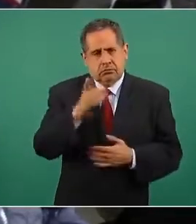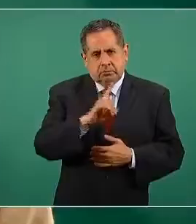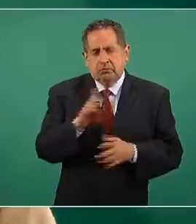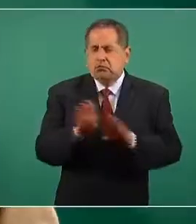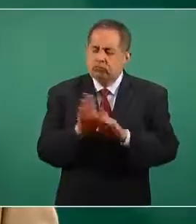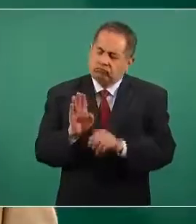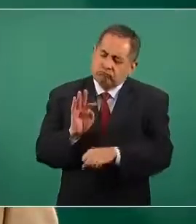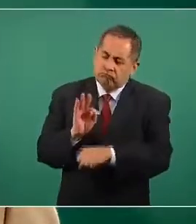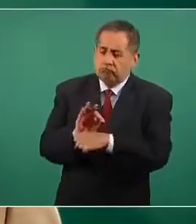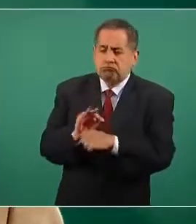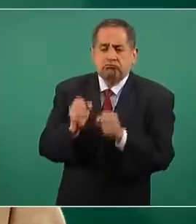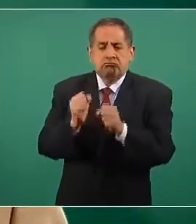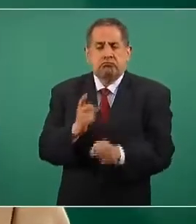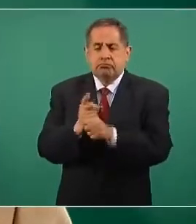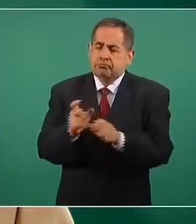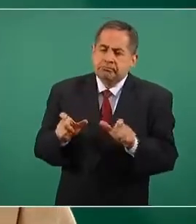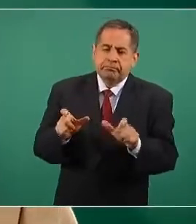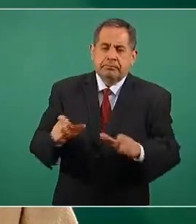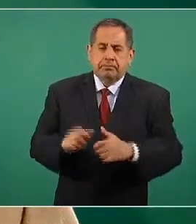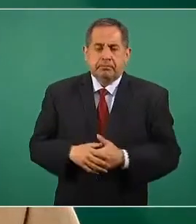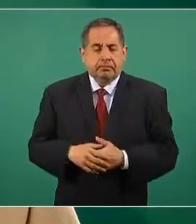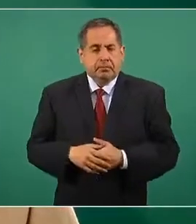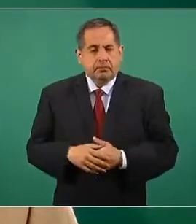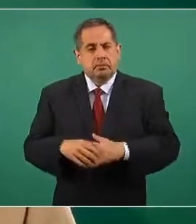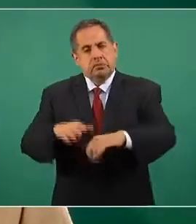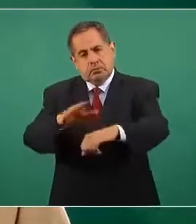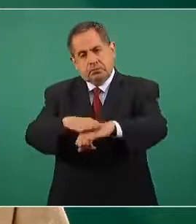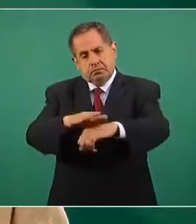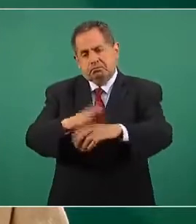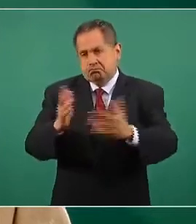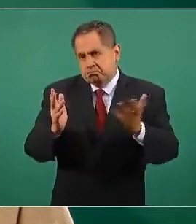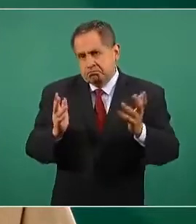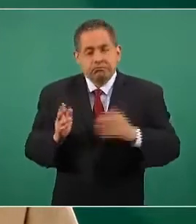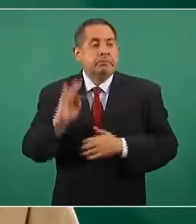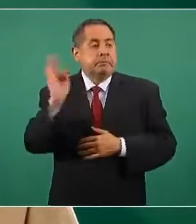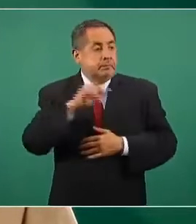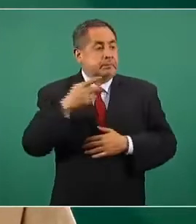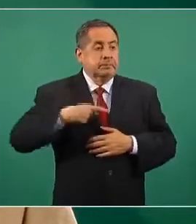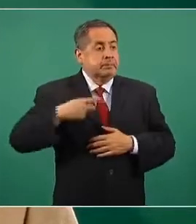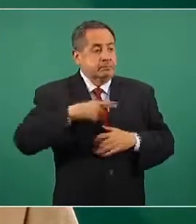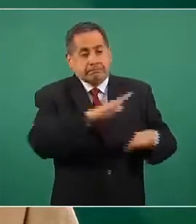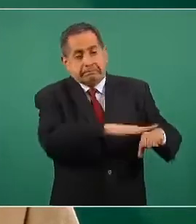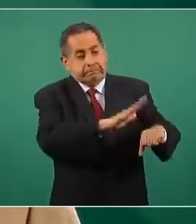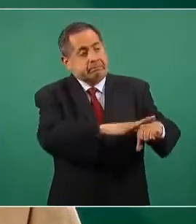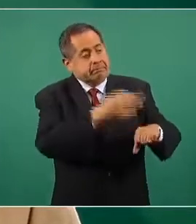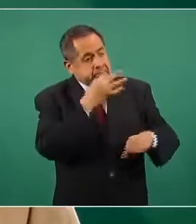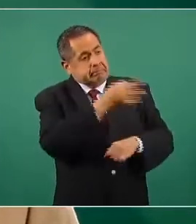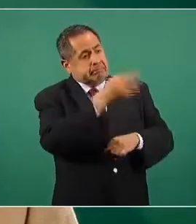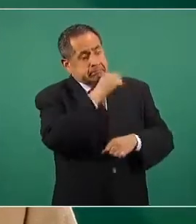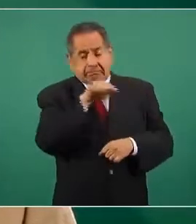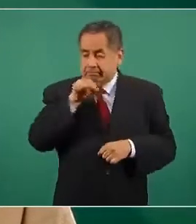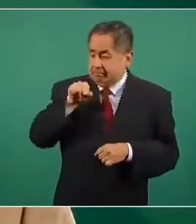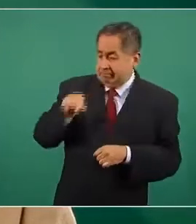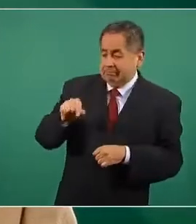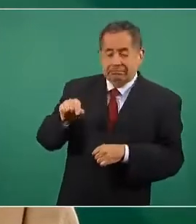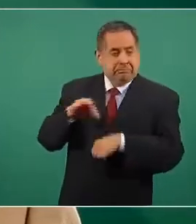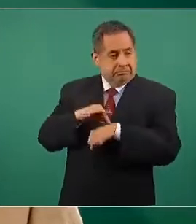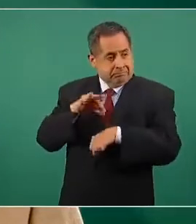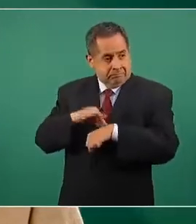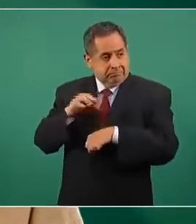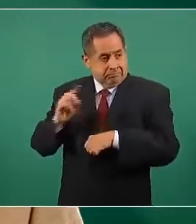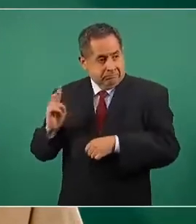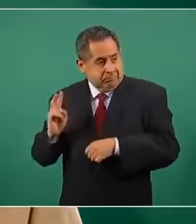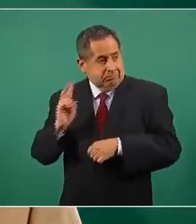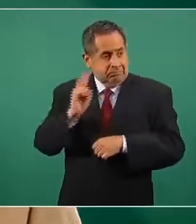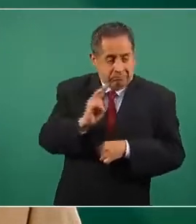ellos? Yo creo que también concientizando a la población que lo que van a hacer estos médicos, ese es su beneficio, que están